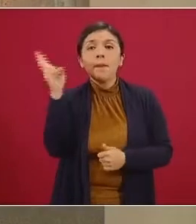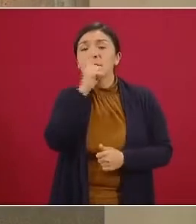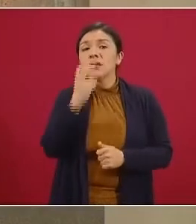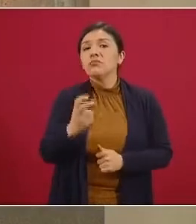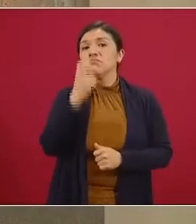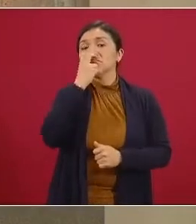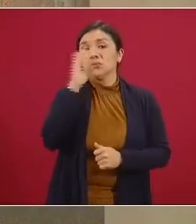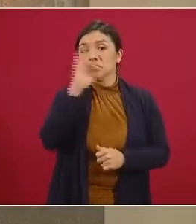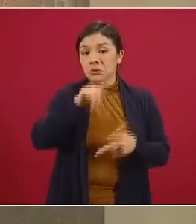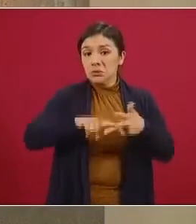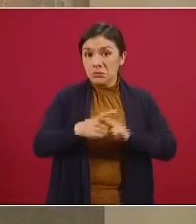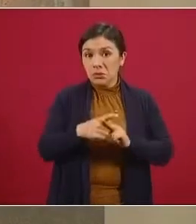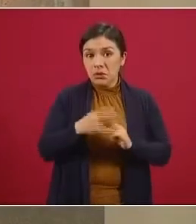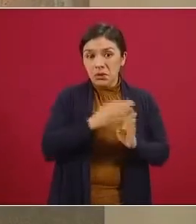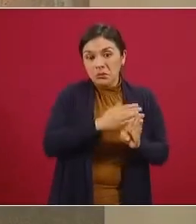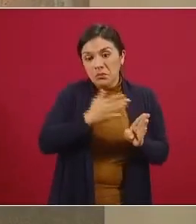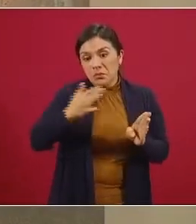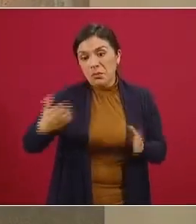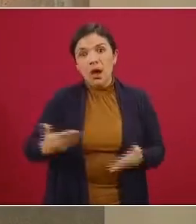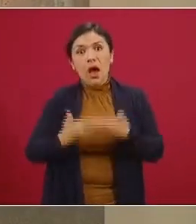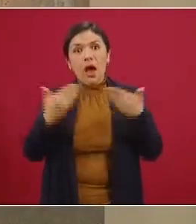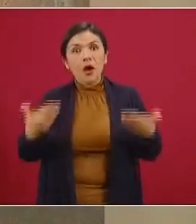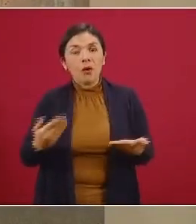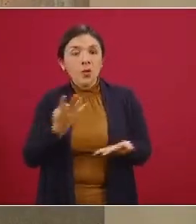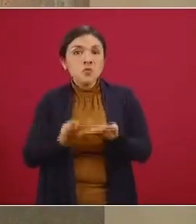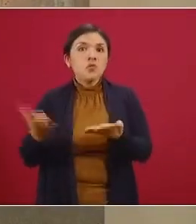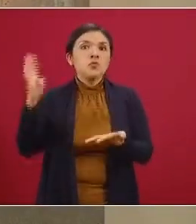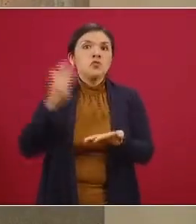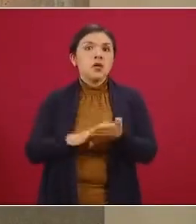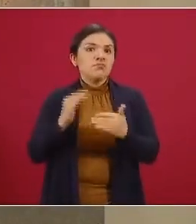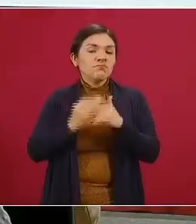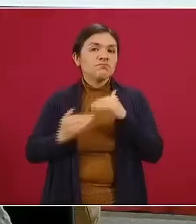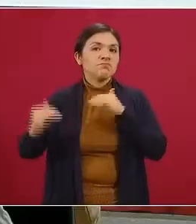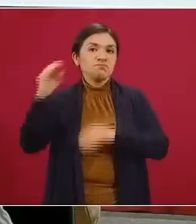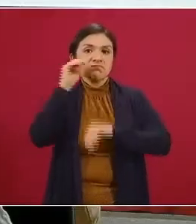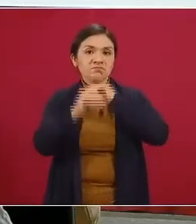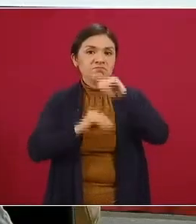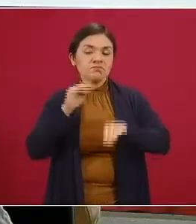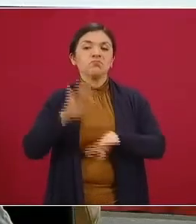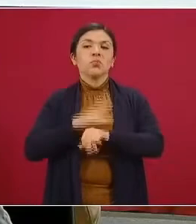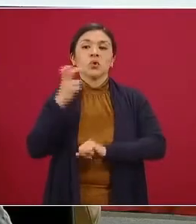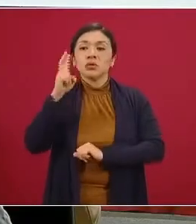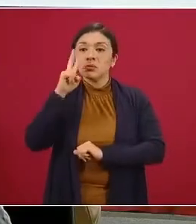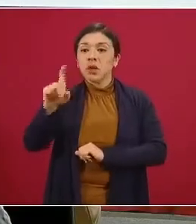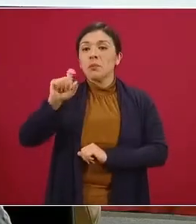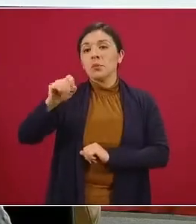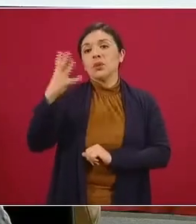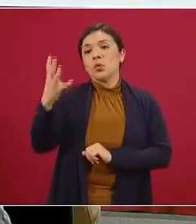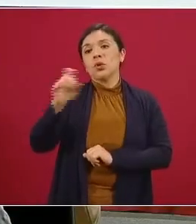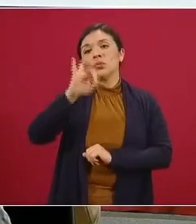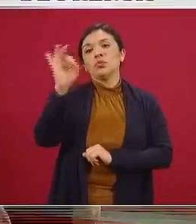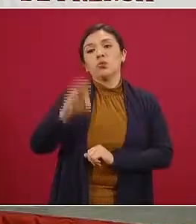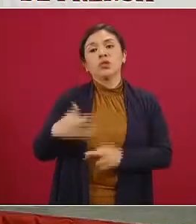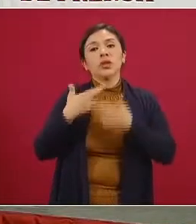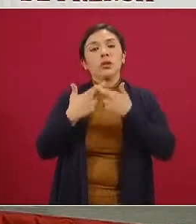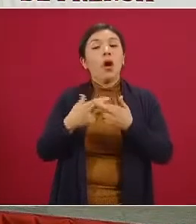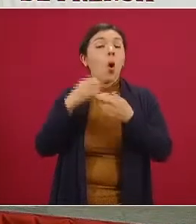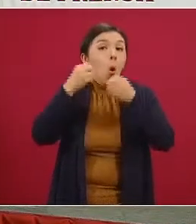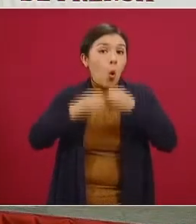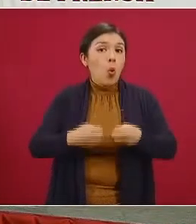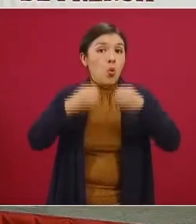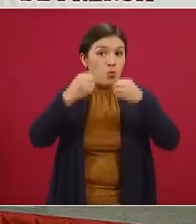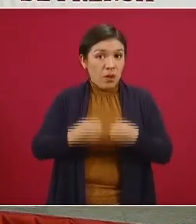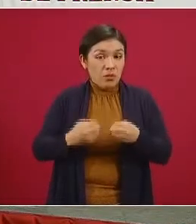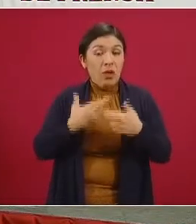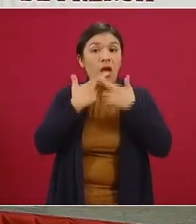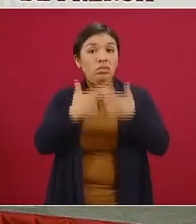epidemia en México a las que ya se tiene en este momento disponibles, y por eso tenemos este 24% solamente ocupadas, y por